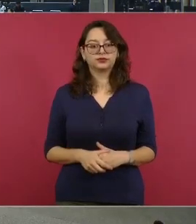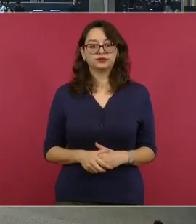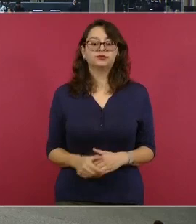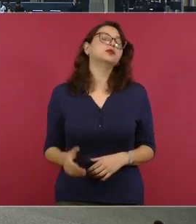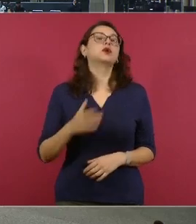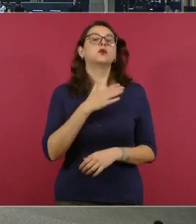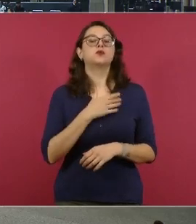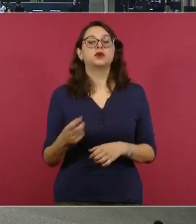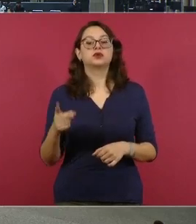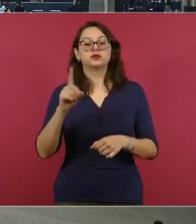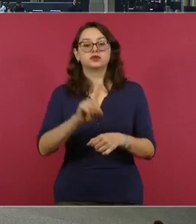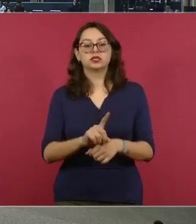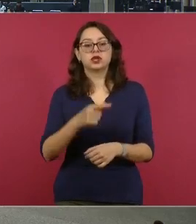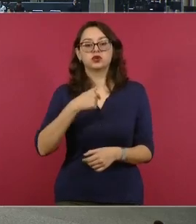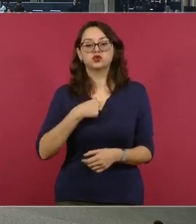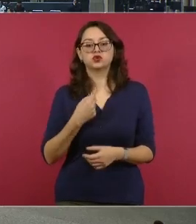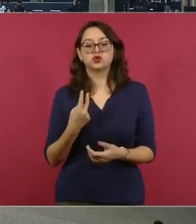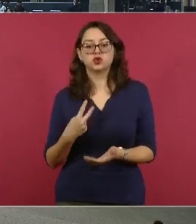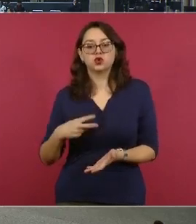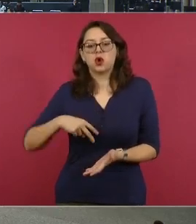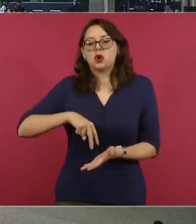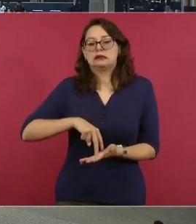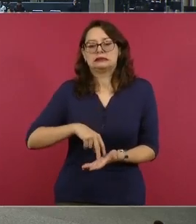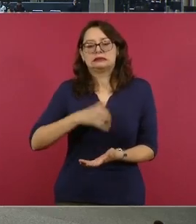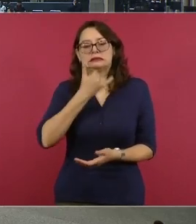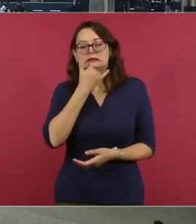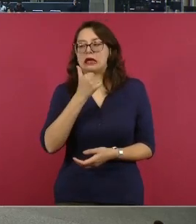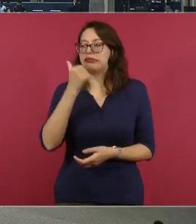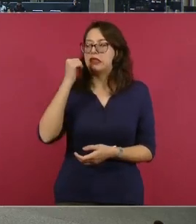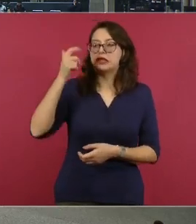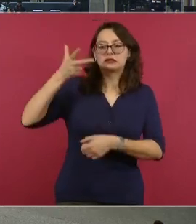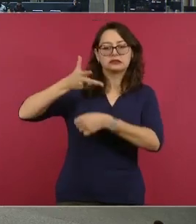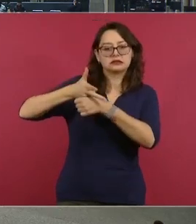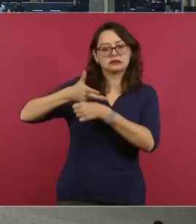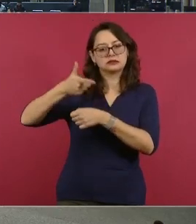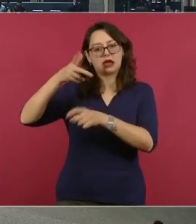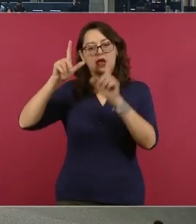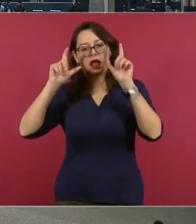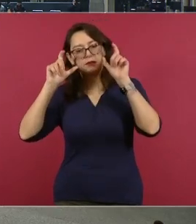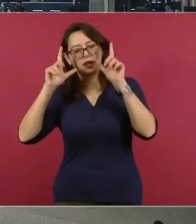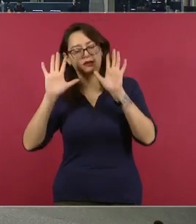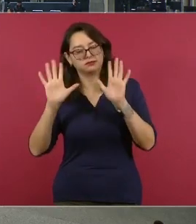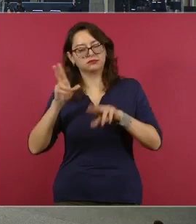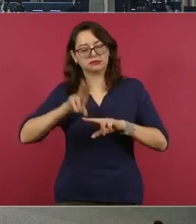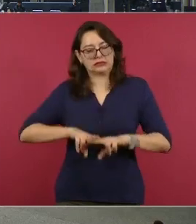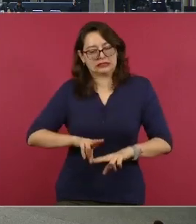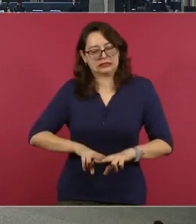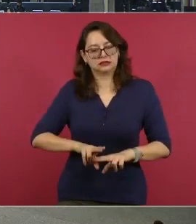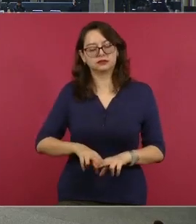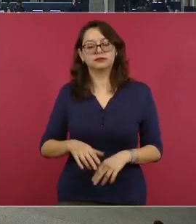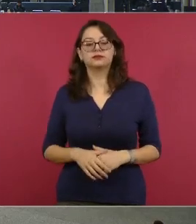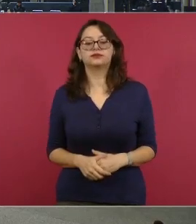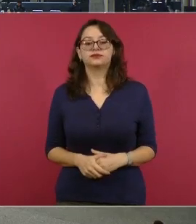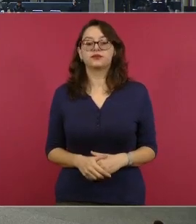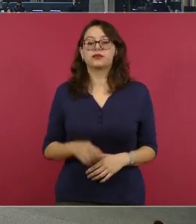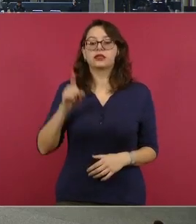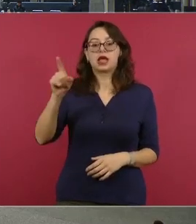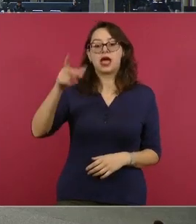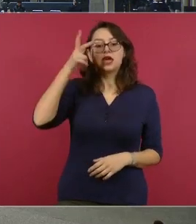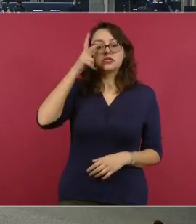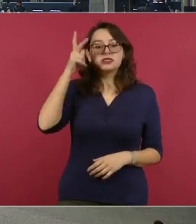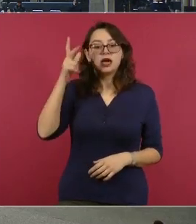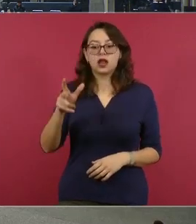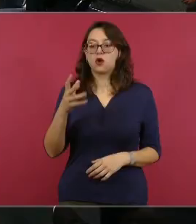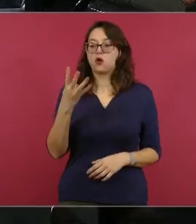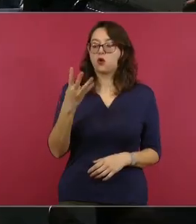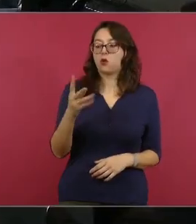Buen día, presidente. No me levanto para no obstruir el tiro de las cámaras atrás. Con la llegada de la 4T a Hidalgo, presidente, han salido a la